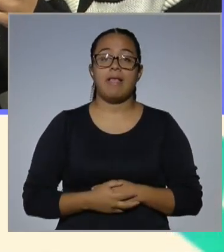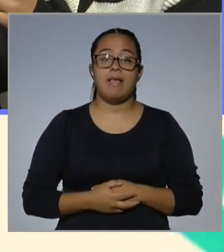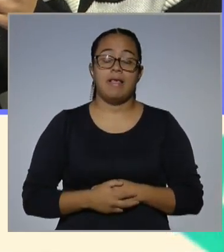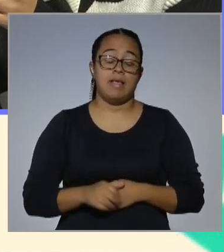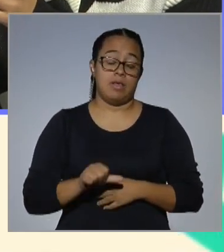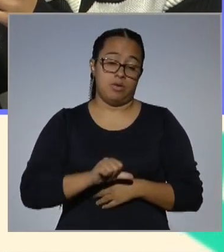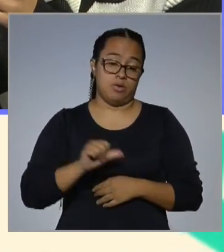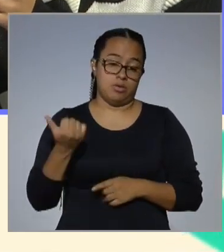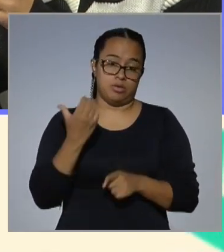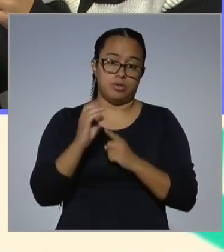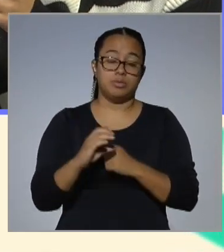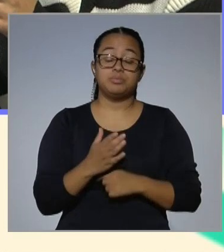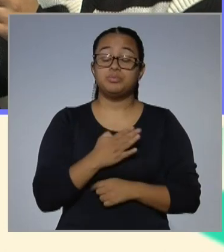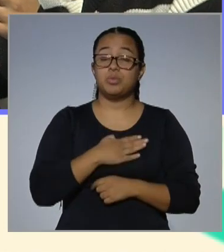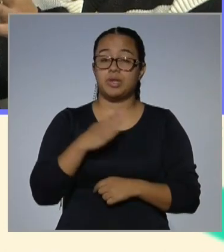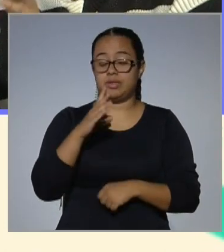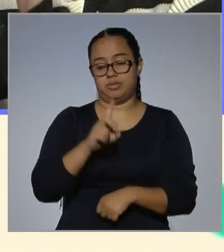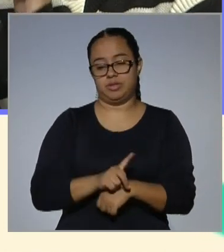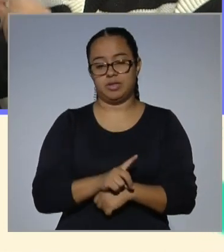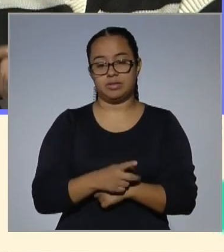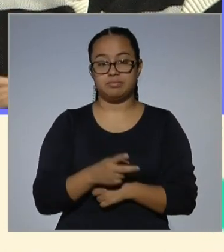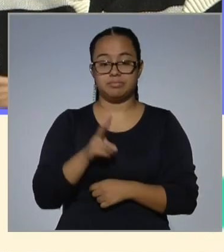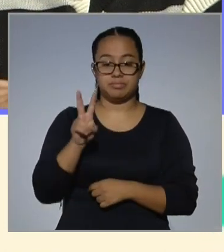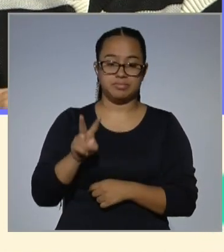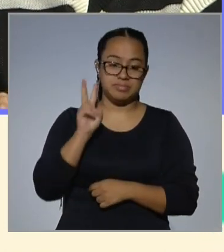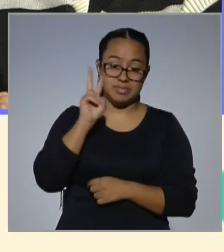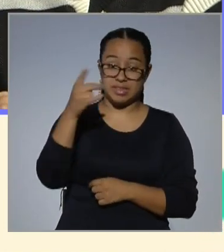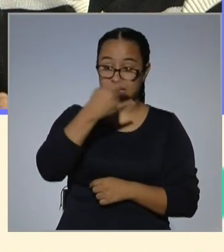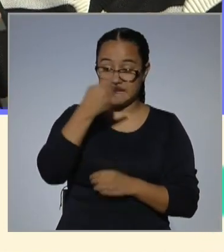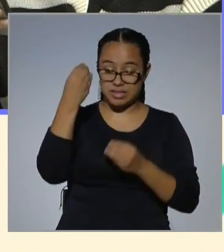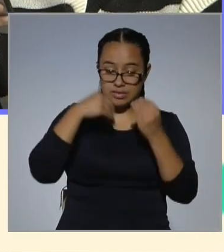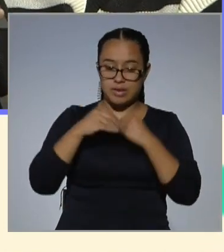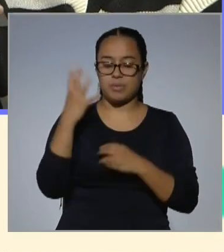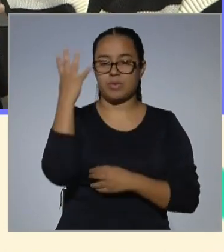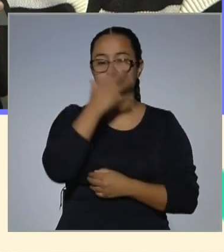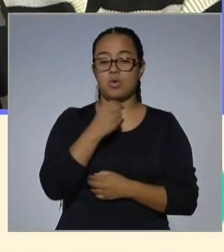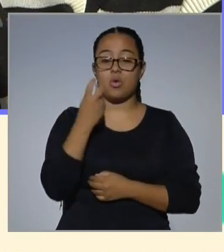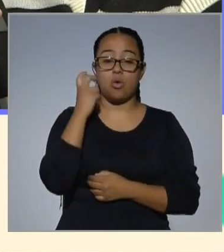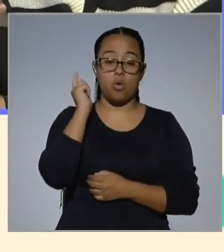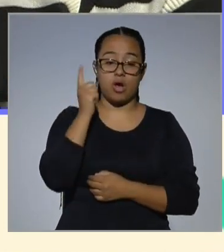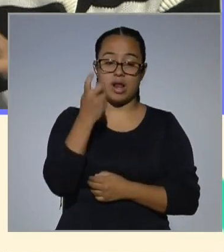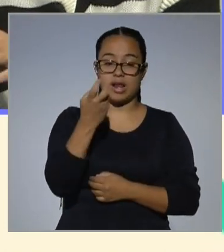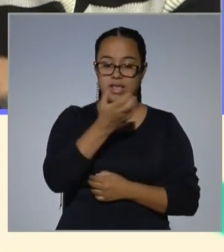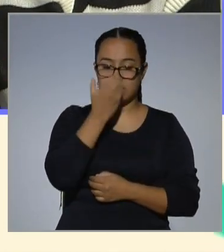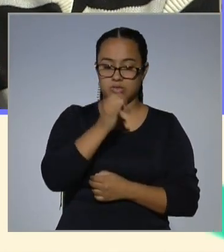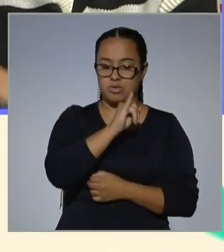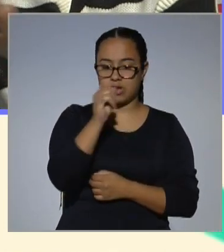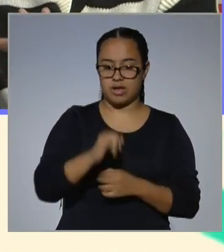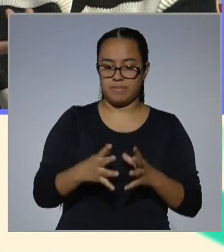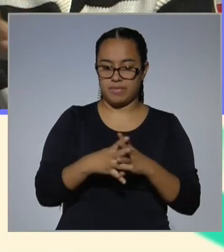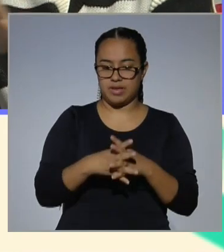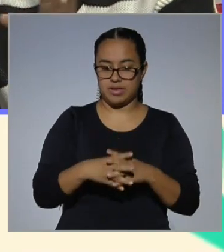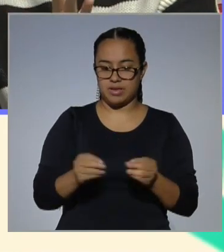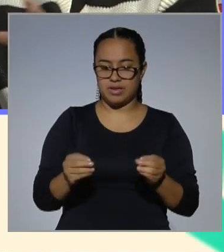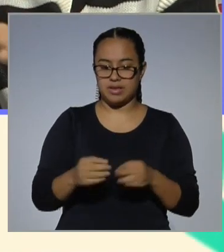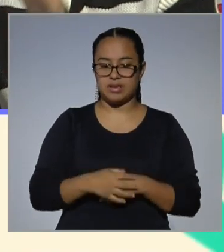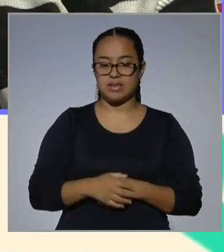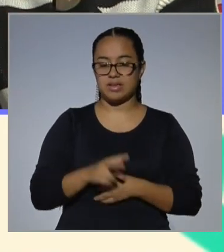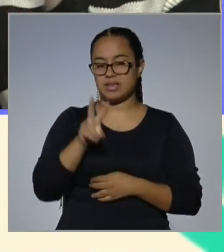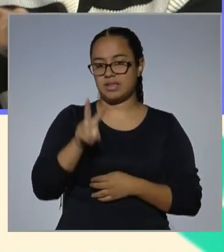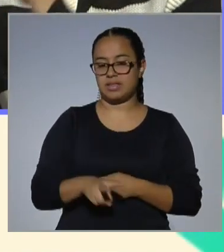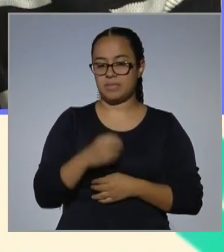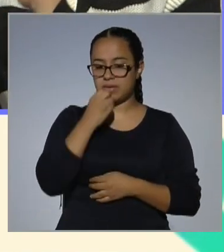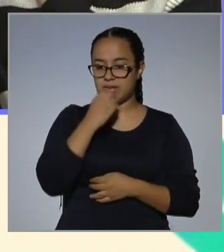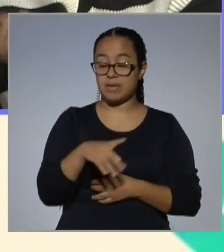Masabe nos dice: buen día, qué bien se ven con los disfraces, que no se pierda la tradición. Saludos, sí, nos quedaron increíbles.